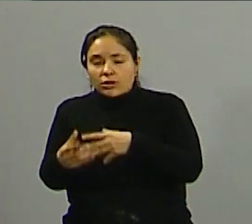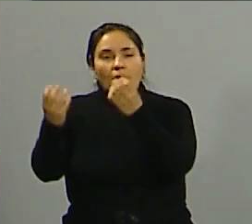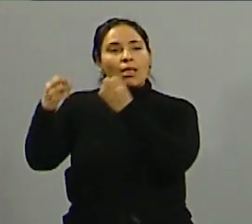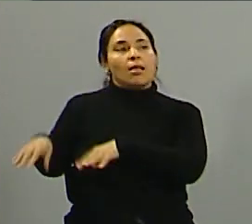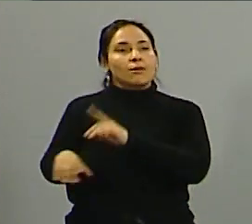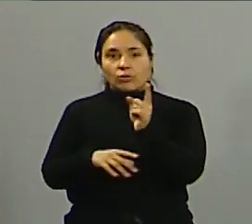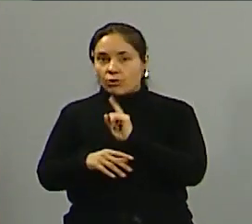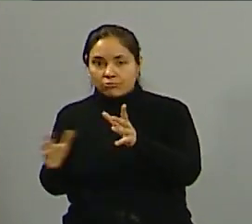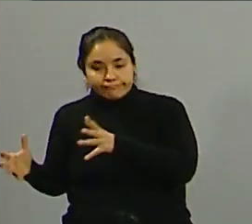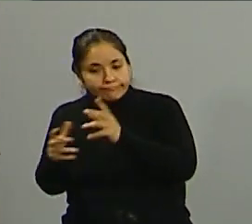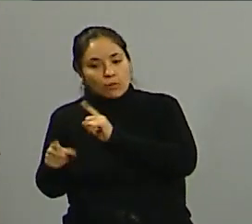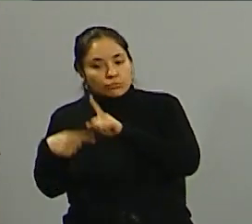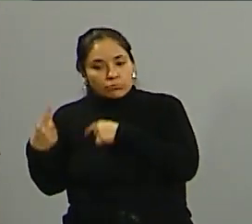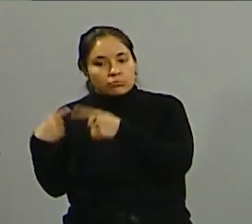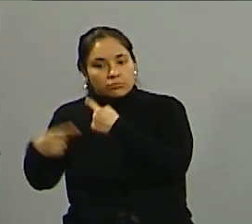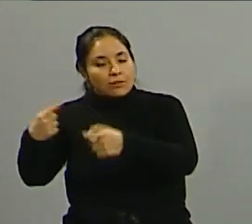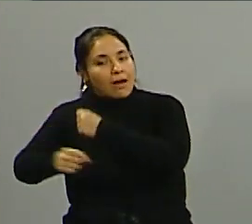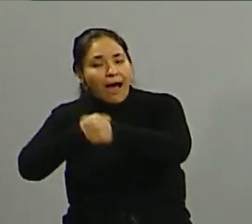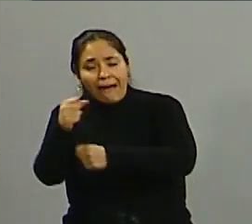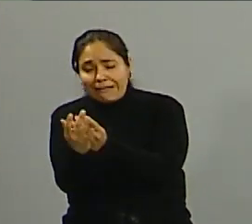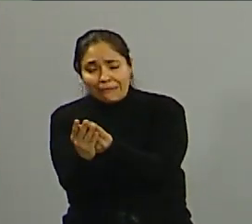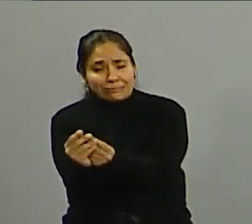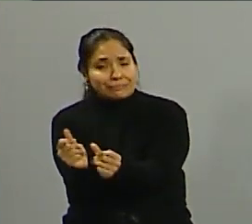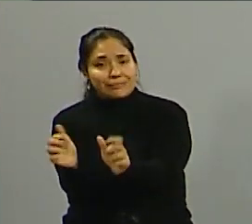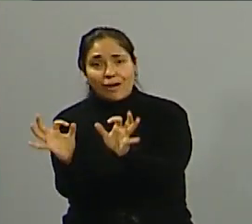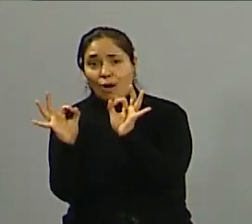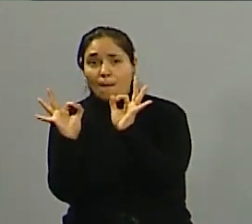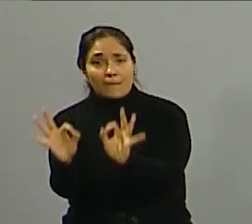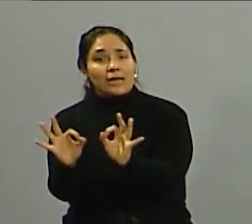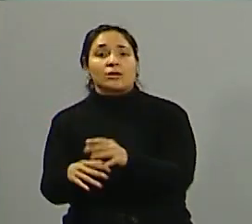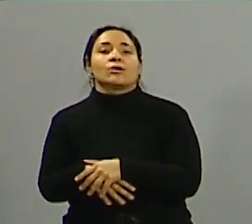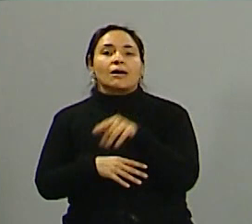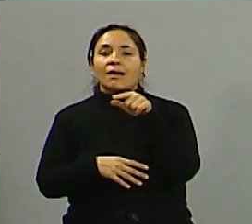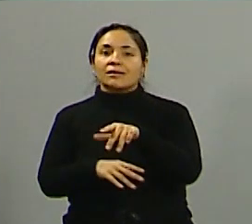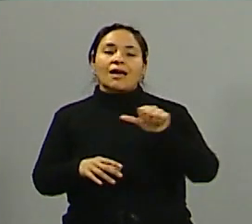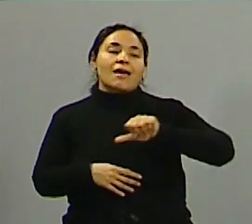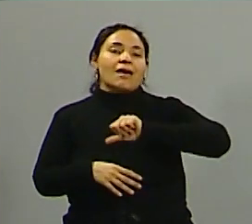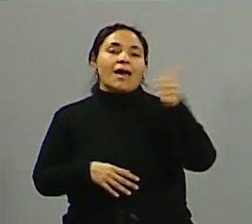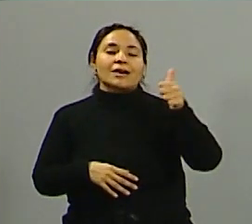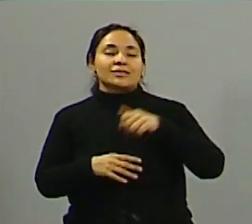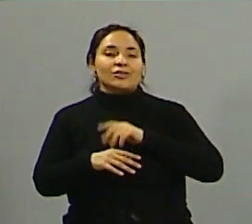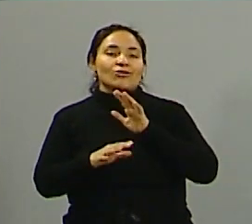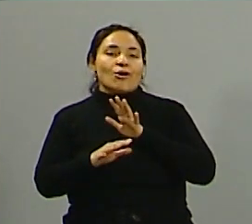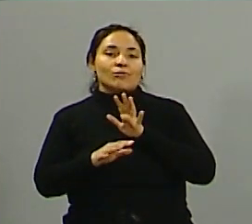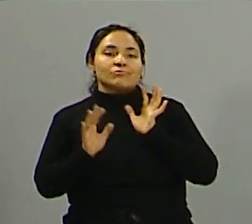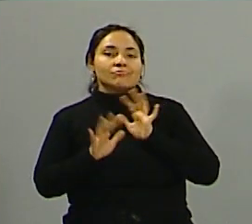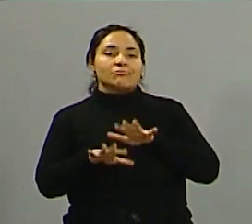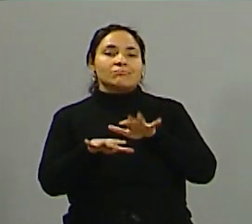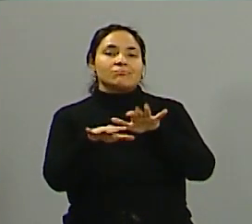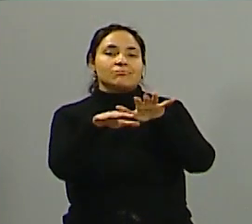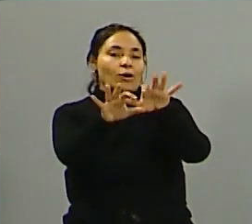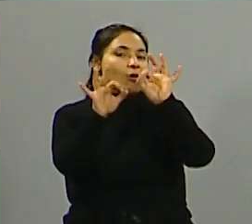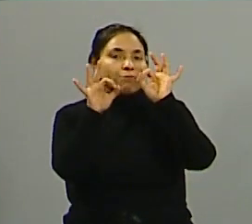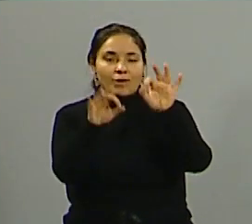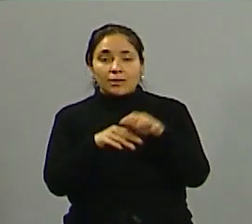hasta más no poder, y ahí me parece que reside el gran éxito de esta campaña. Y bueno, y